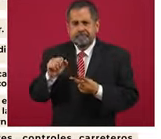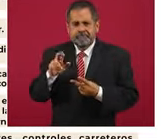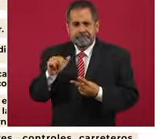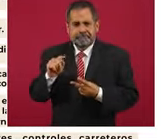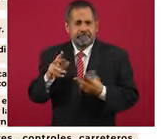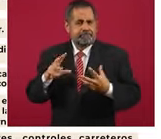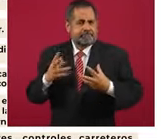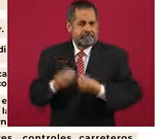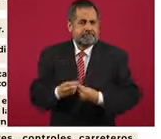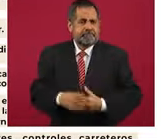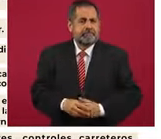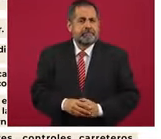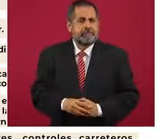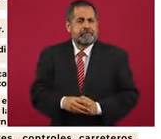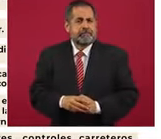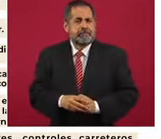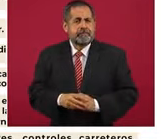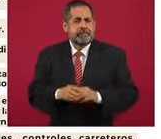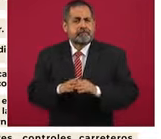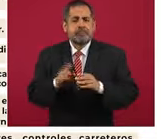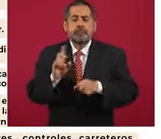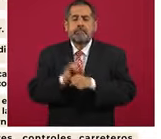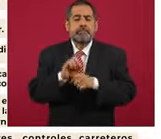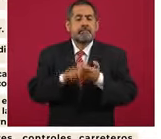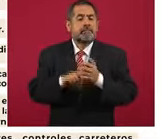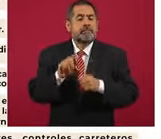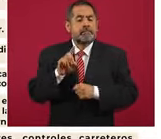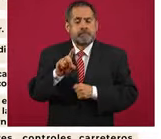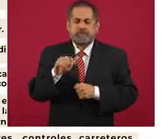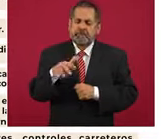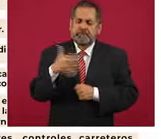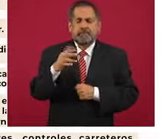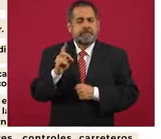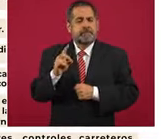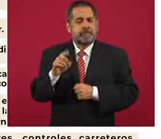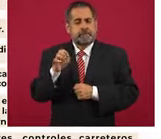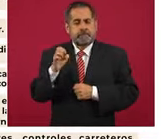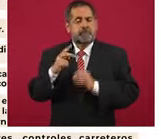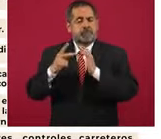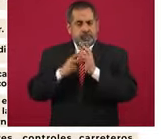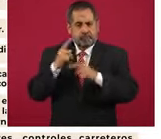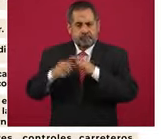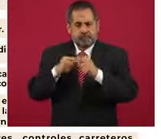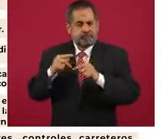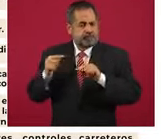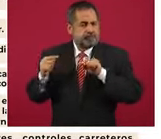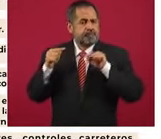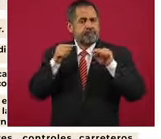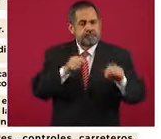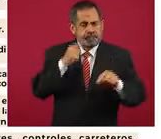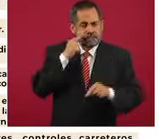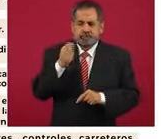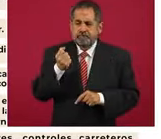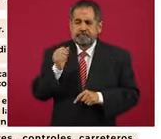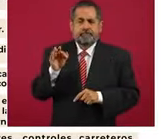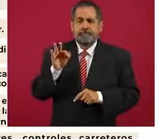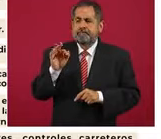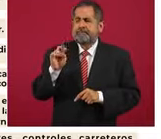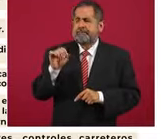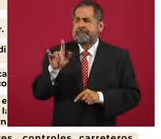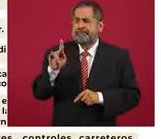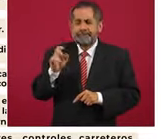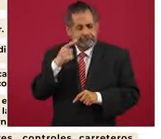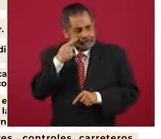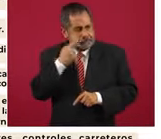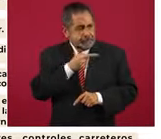para atender esa problemática. El día 15 y 16 de enero vamos a volver al área, vamos a ir a San Felipe para seguir